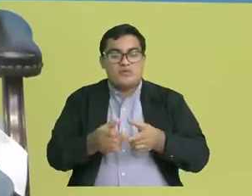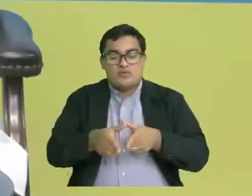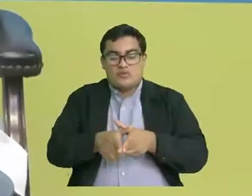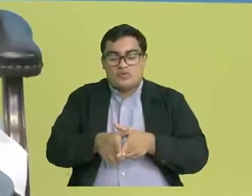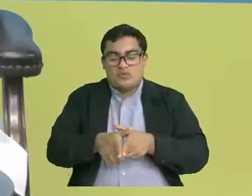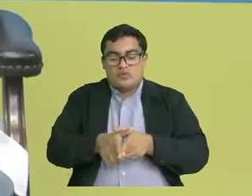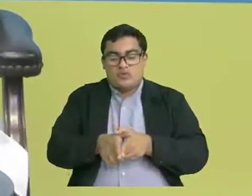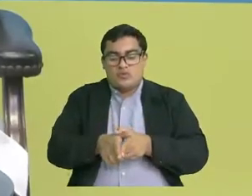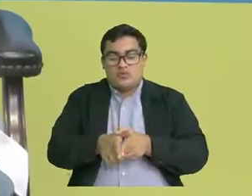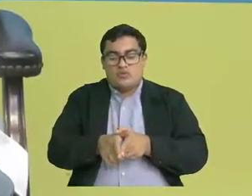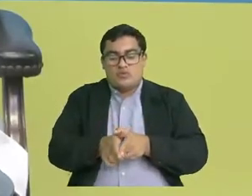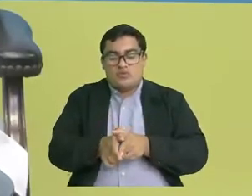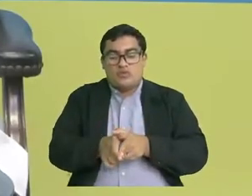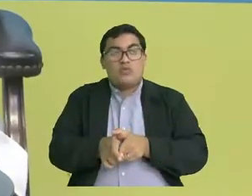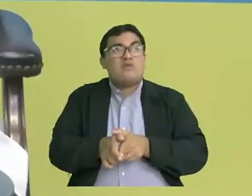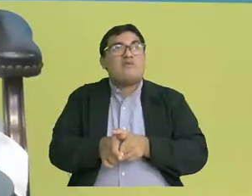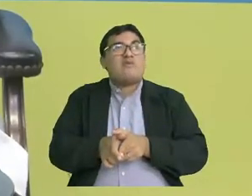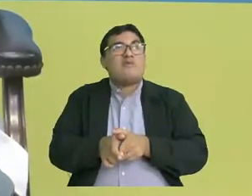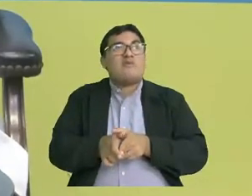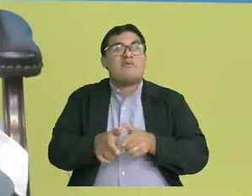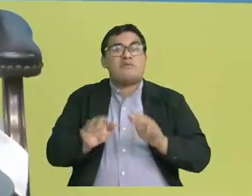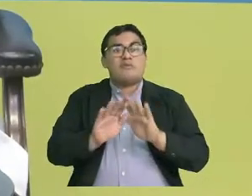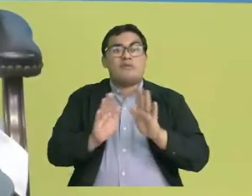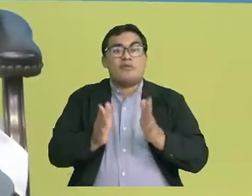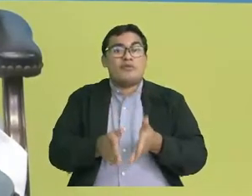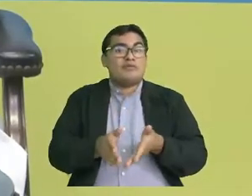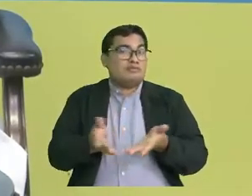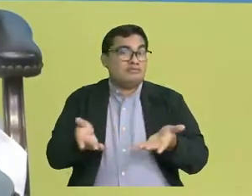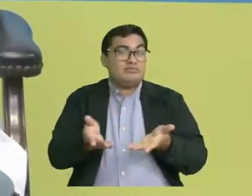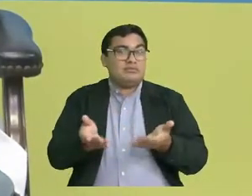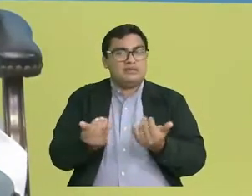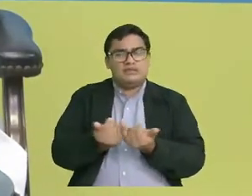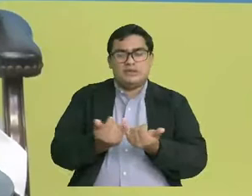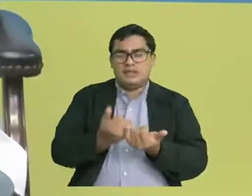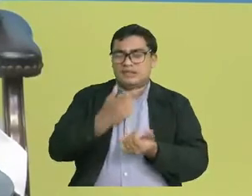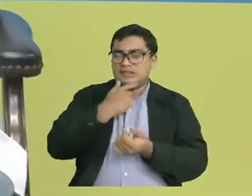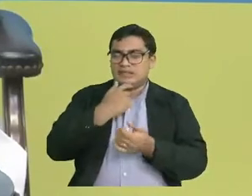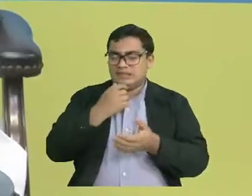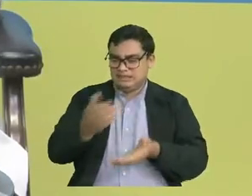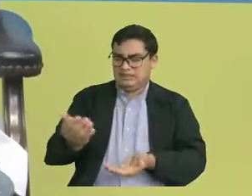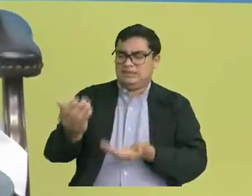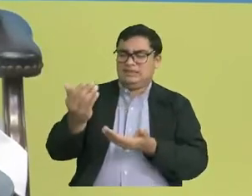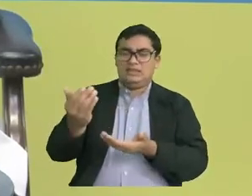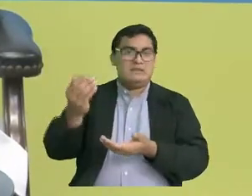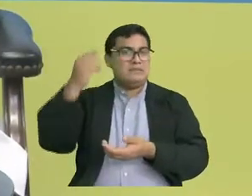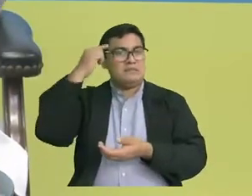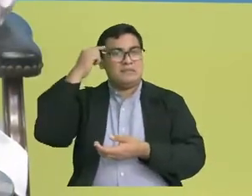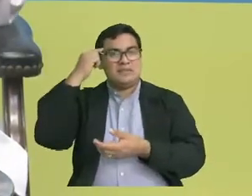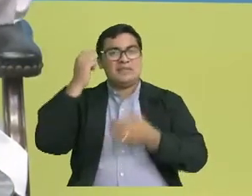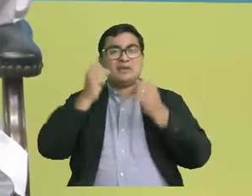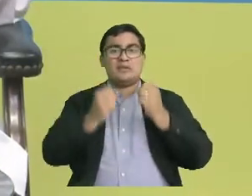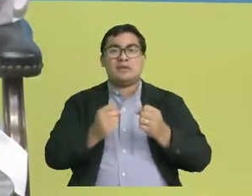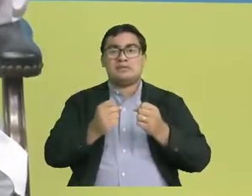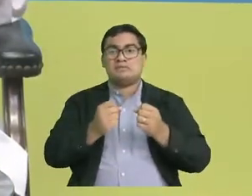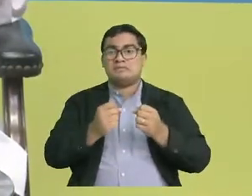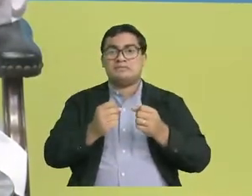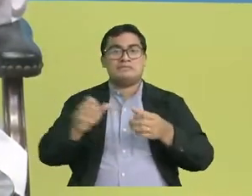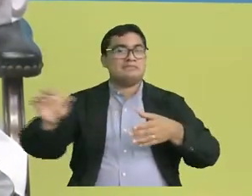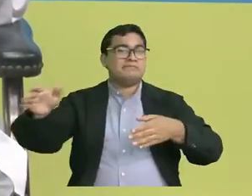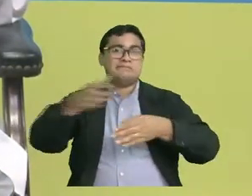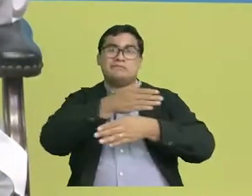es rugosa, y parecer cuando nace un varón, pero realmente es una